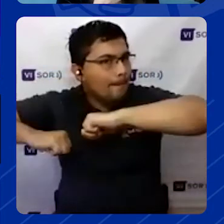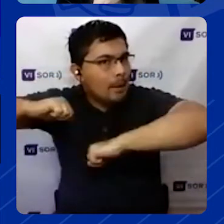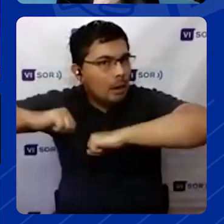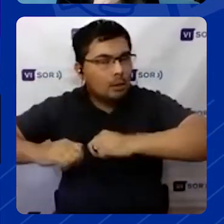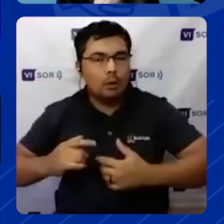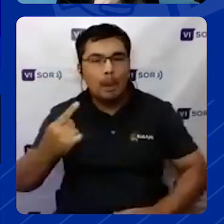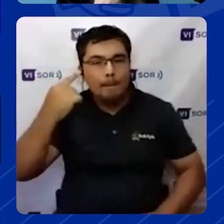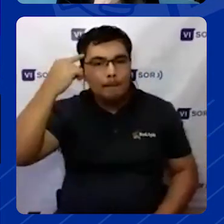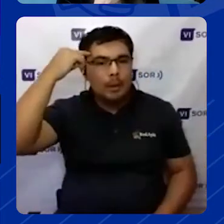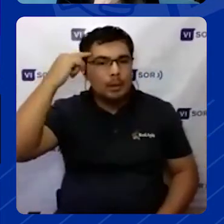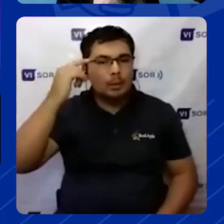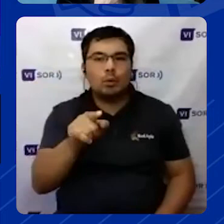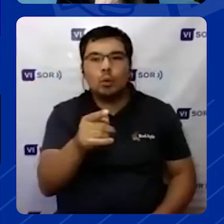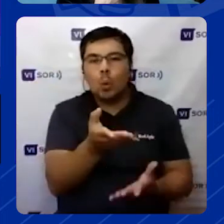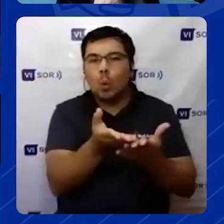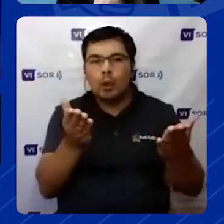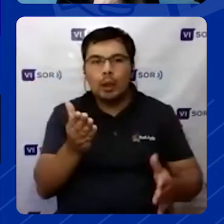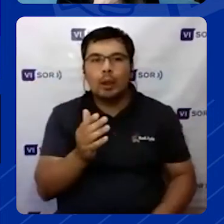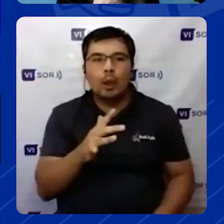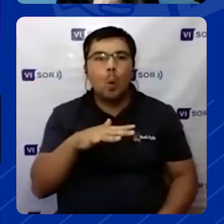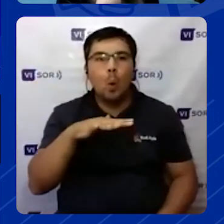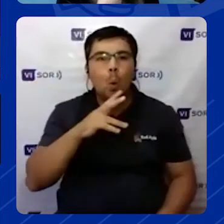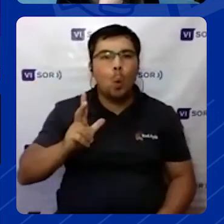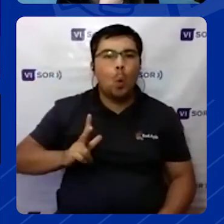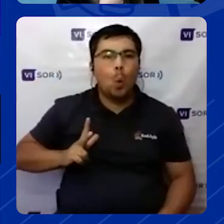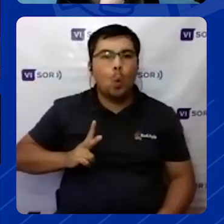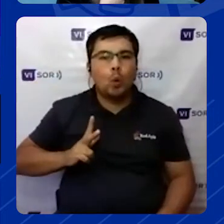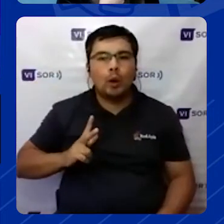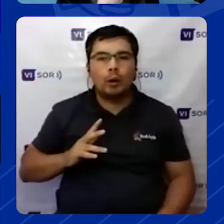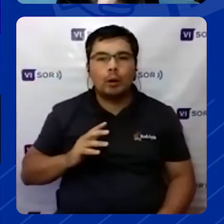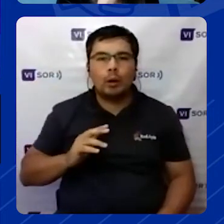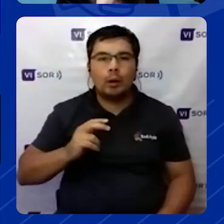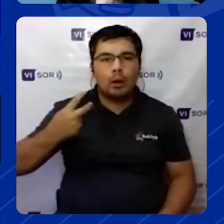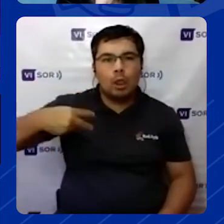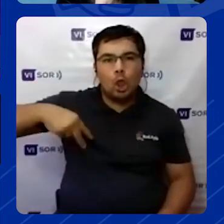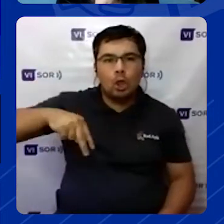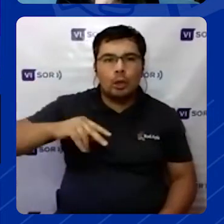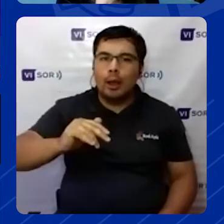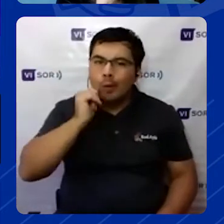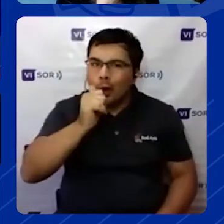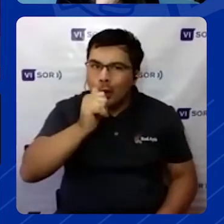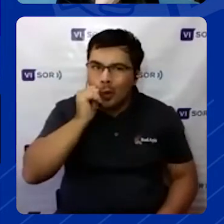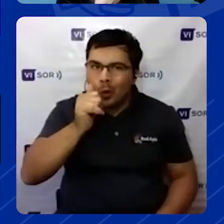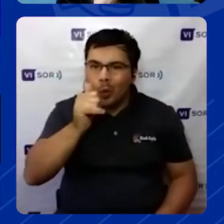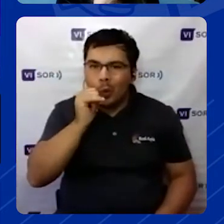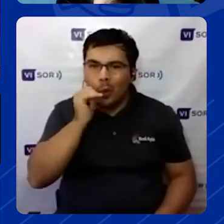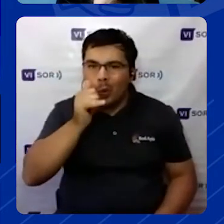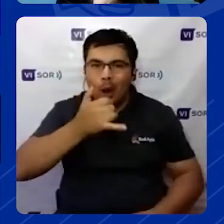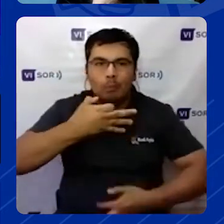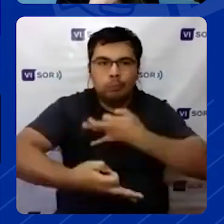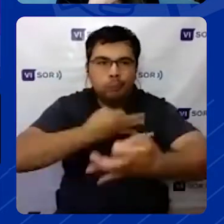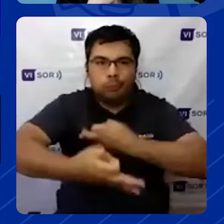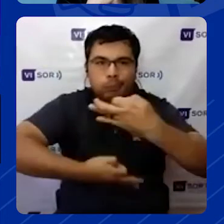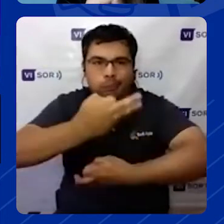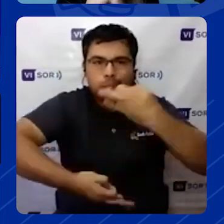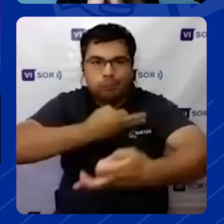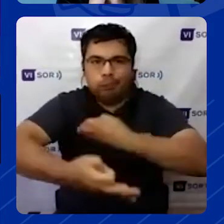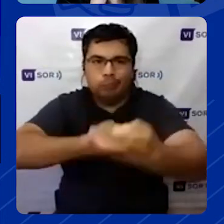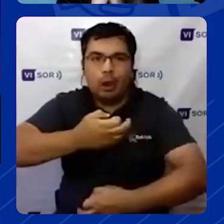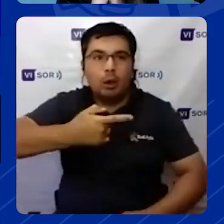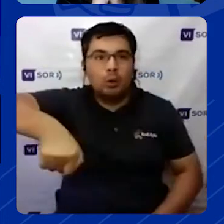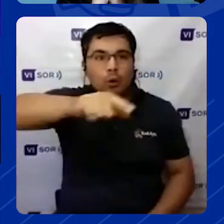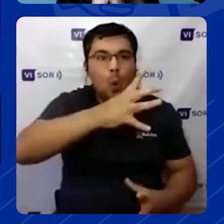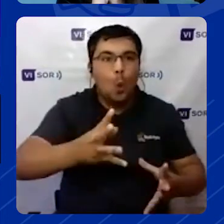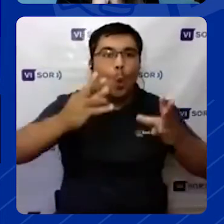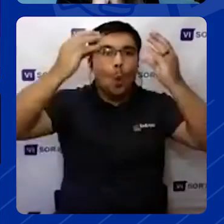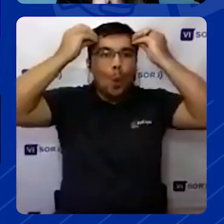de las noticias, piensen que muchas veces recibimos un bombardeo continuo de información que tampoco podemos procesar. Imagínense eso para una